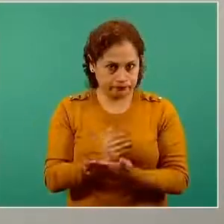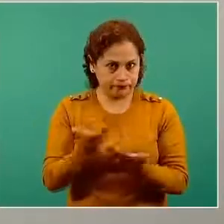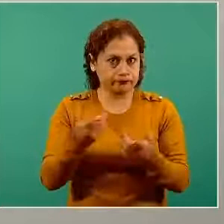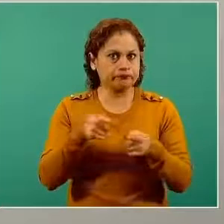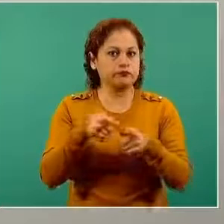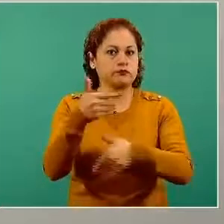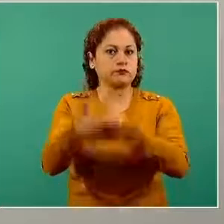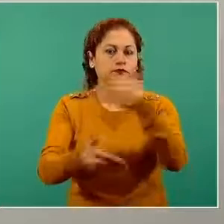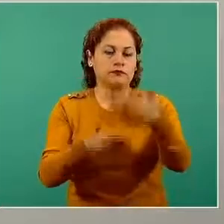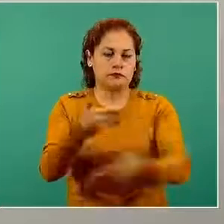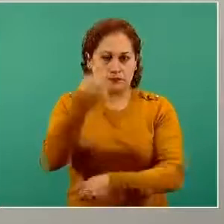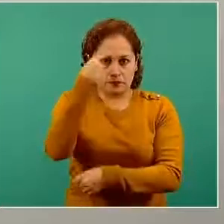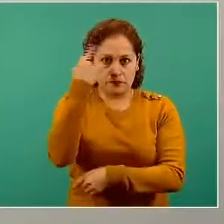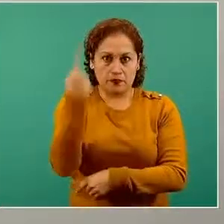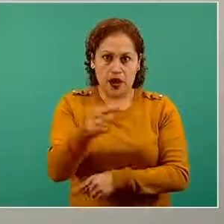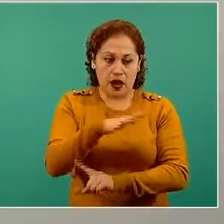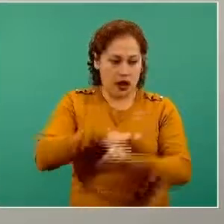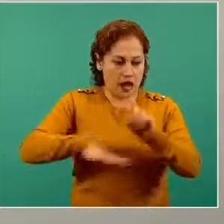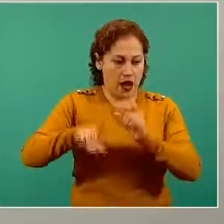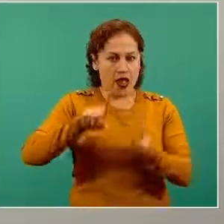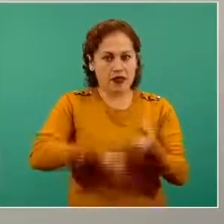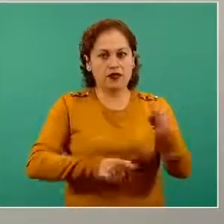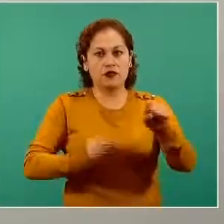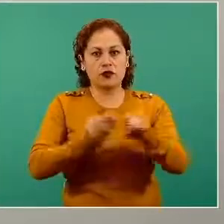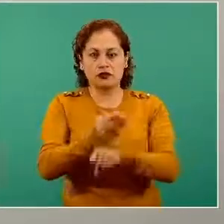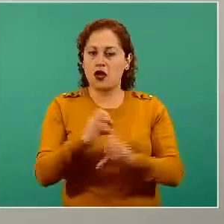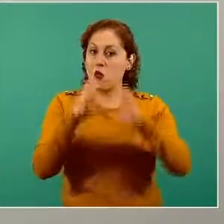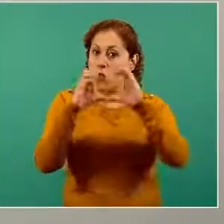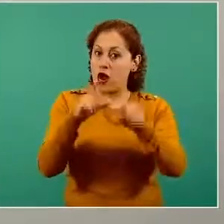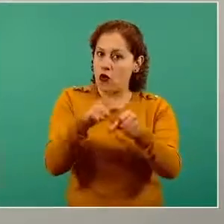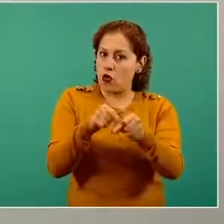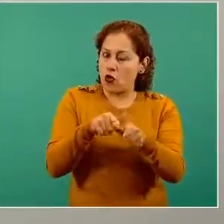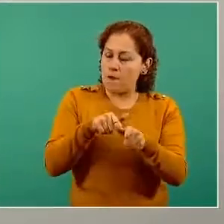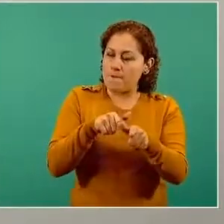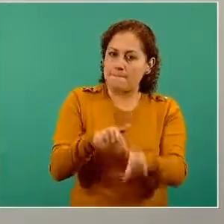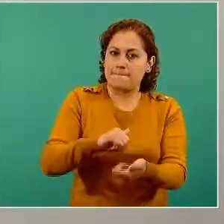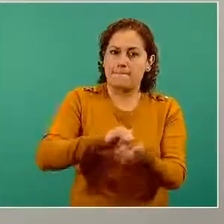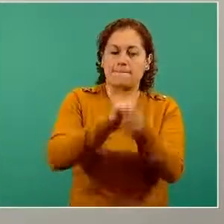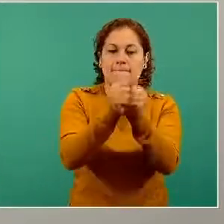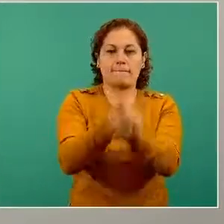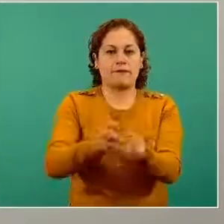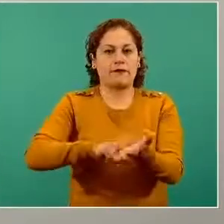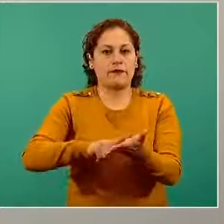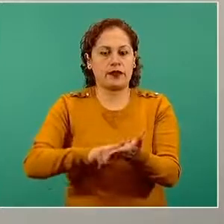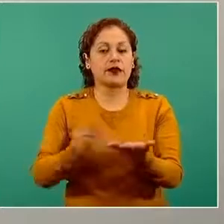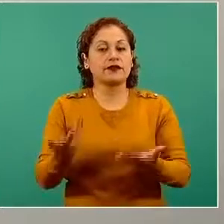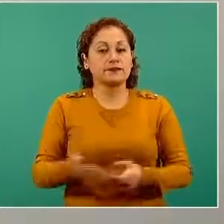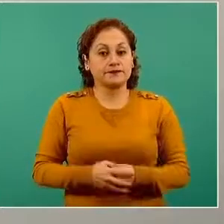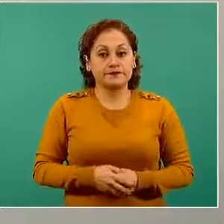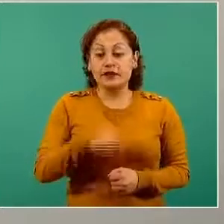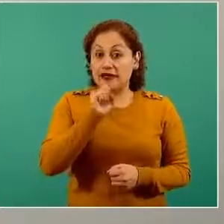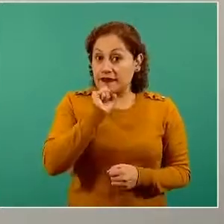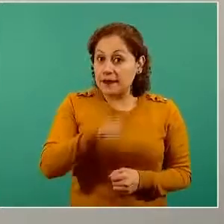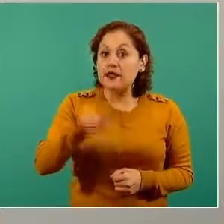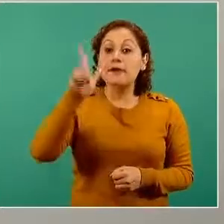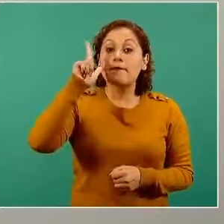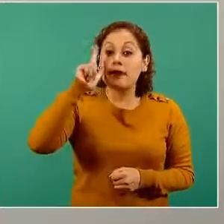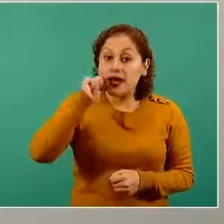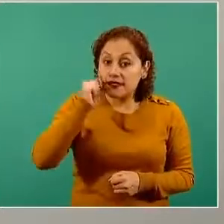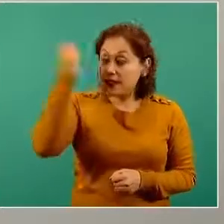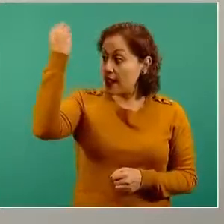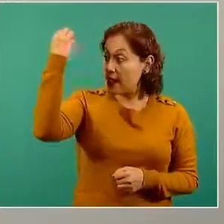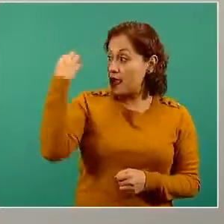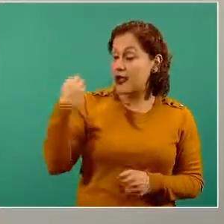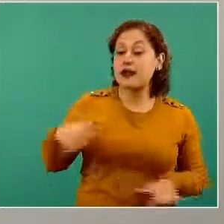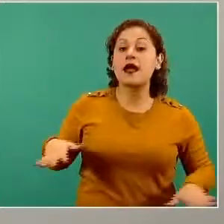todavía muchas semanas más. Y ni qué decir de las entidades que a partir de mañana, estas 3 entidades que están